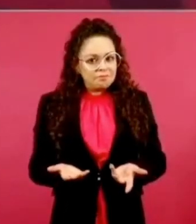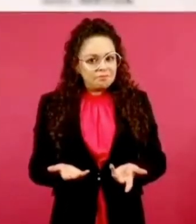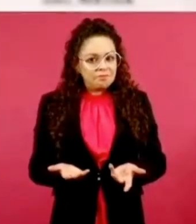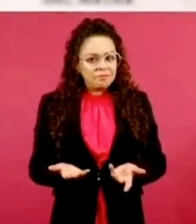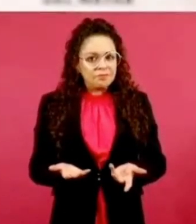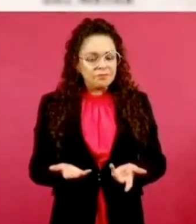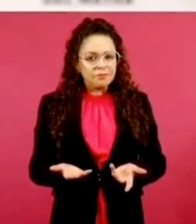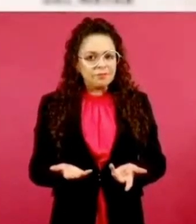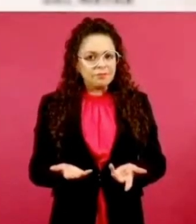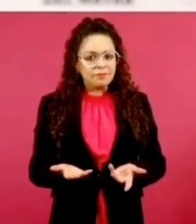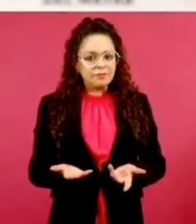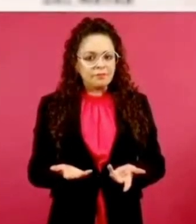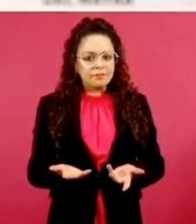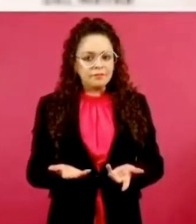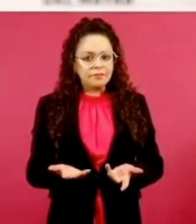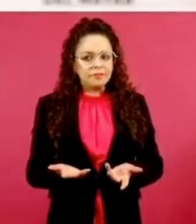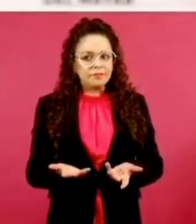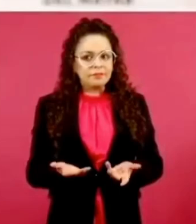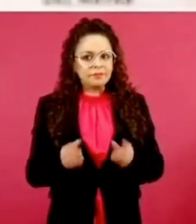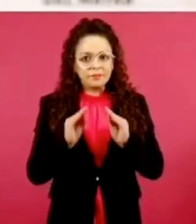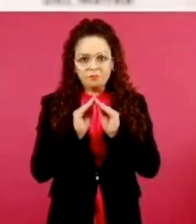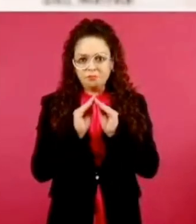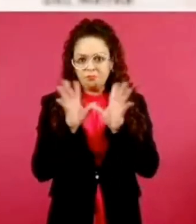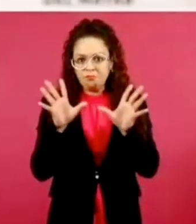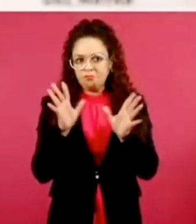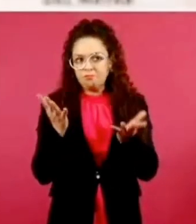O sea que